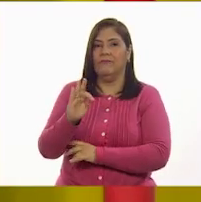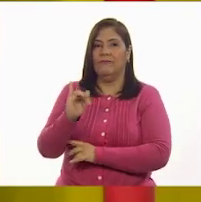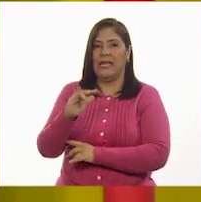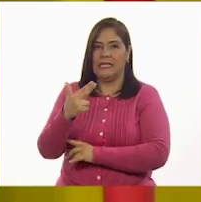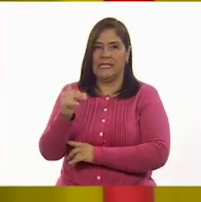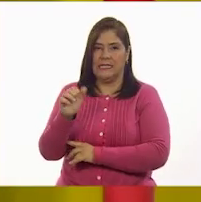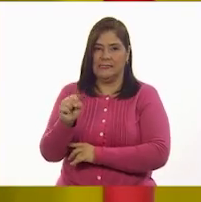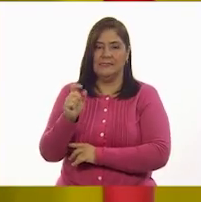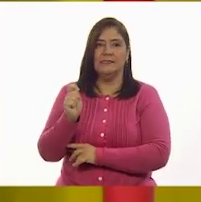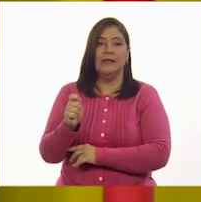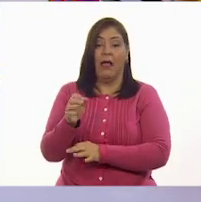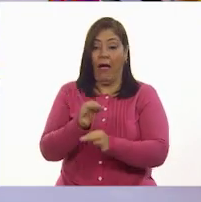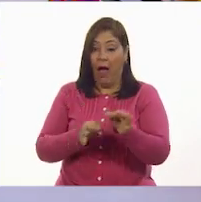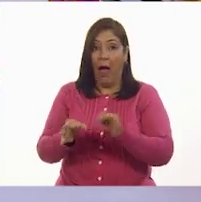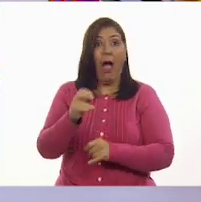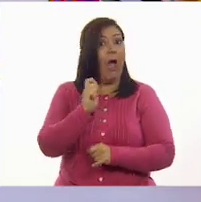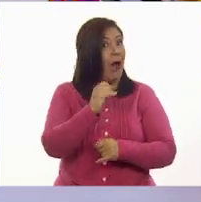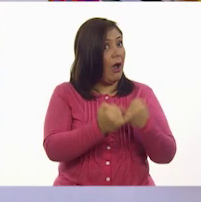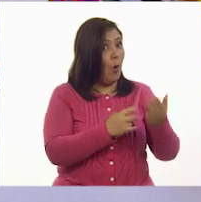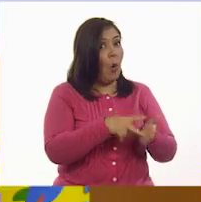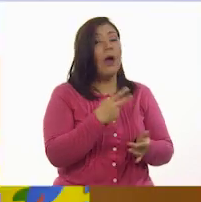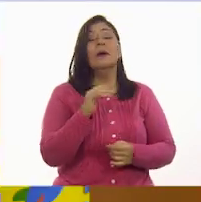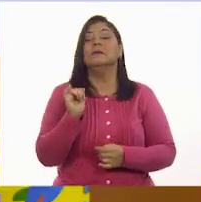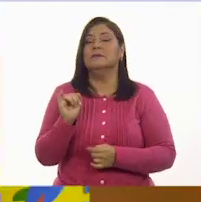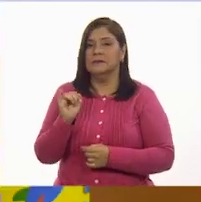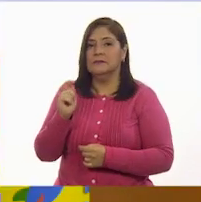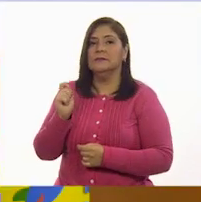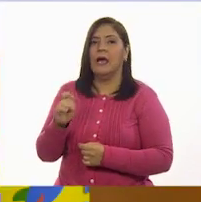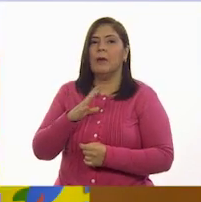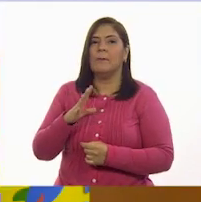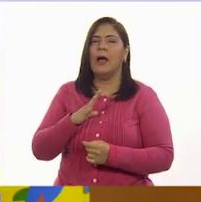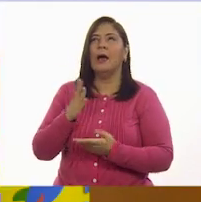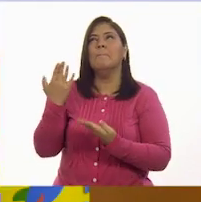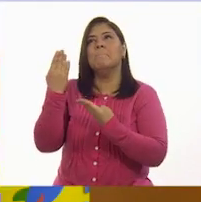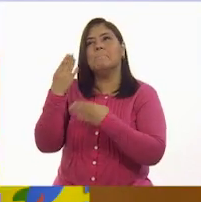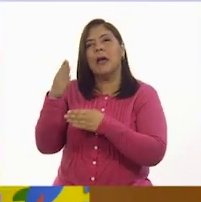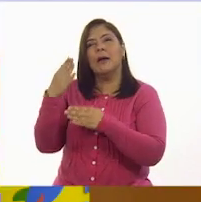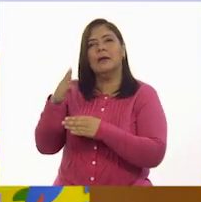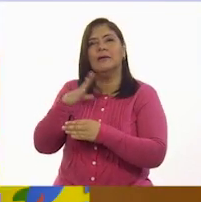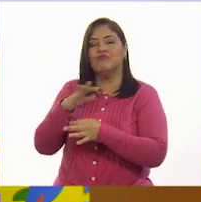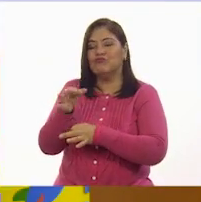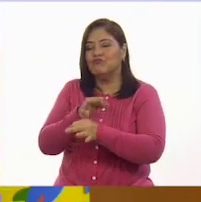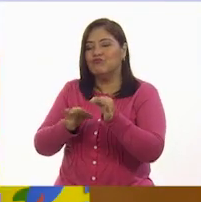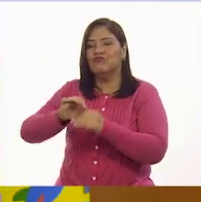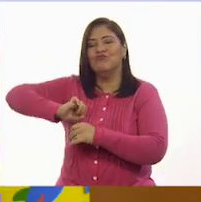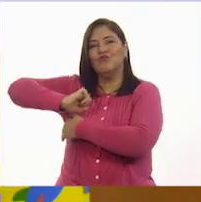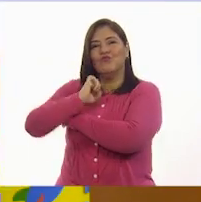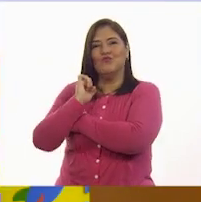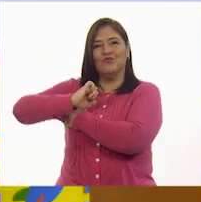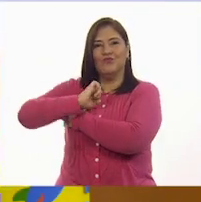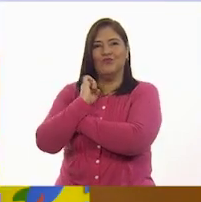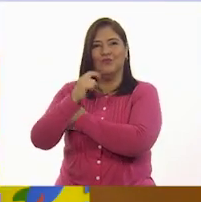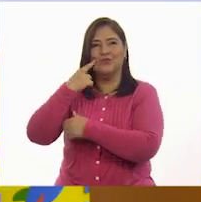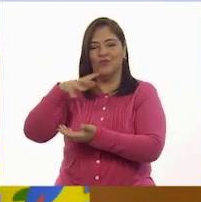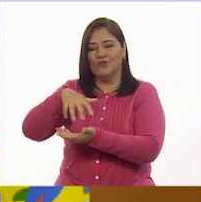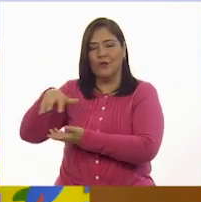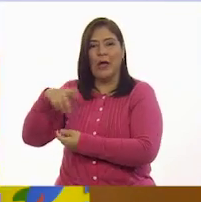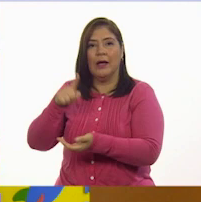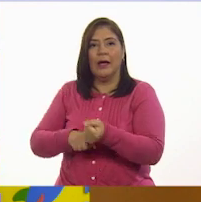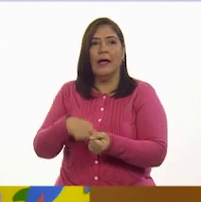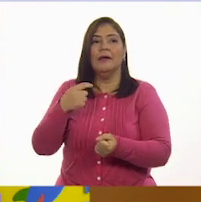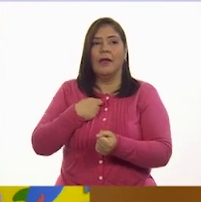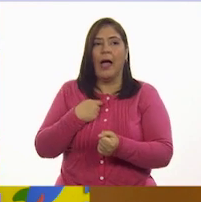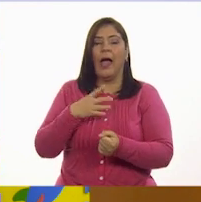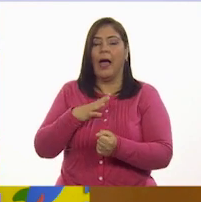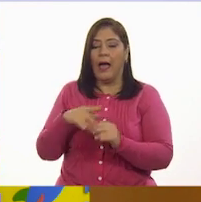Vamos a jugar con fichas. Y vamos a tener nuestro banco de fichas. Entonces, cuando nosotros nos salga, por ejemplo, nos salió 5 y nos salió